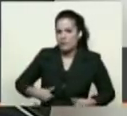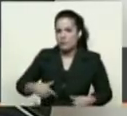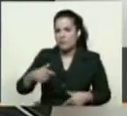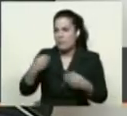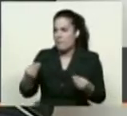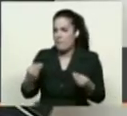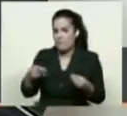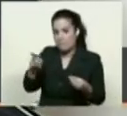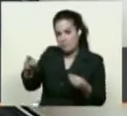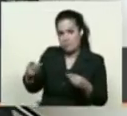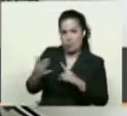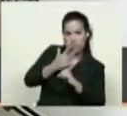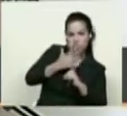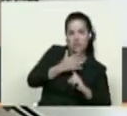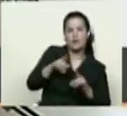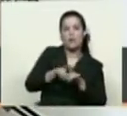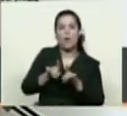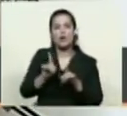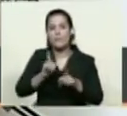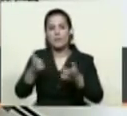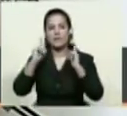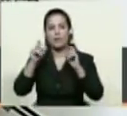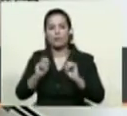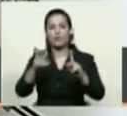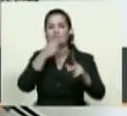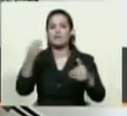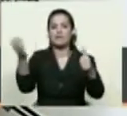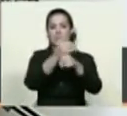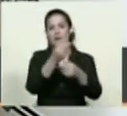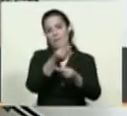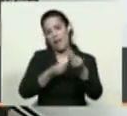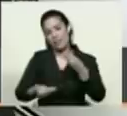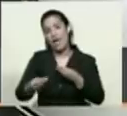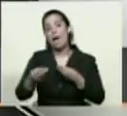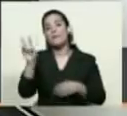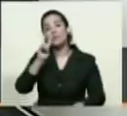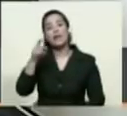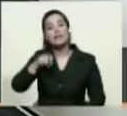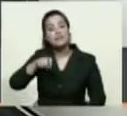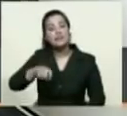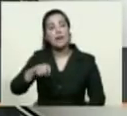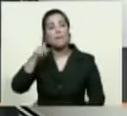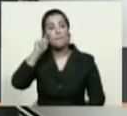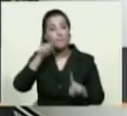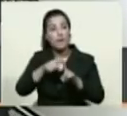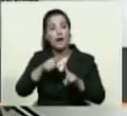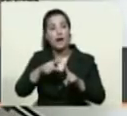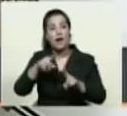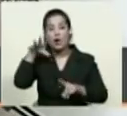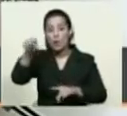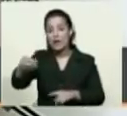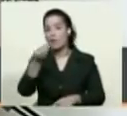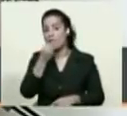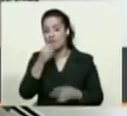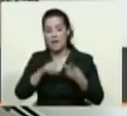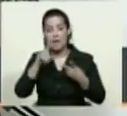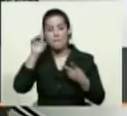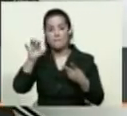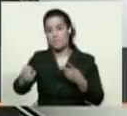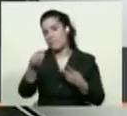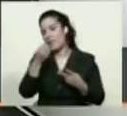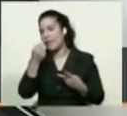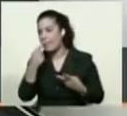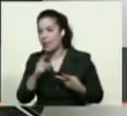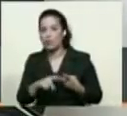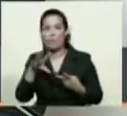de oportunidades para conseguir dinero fresco que Venezuela necesita para comprar alimentos, para comprar medicamentos,